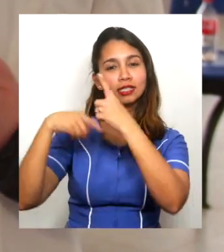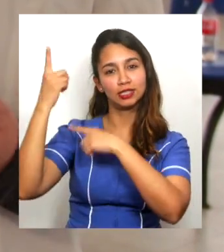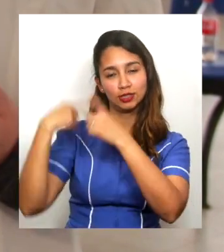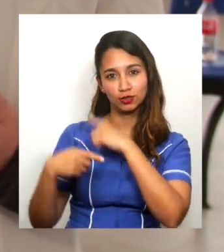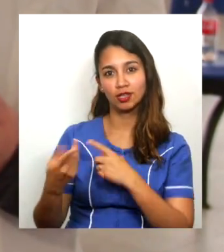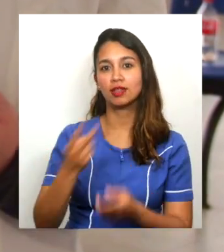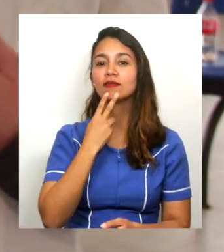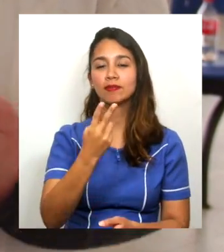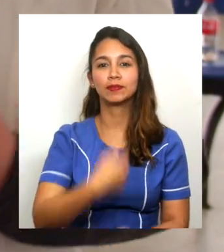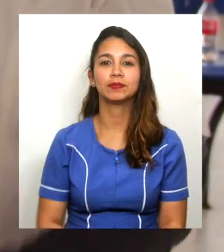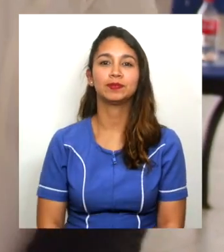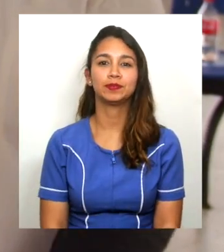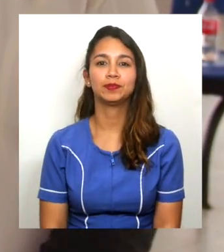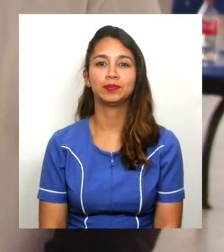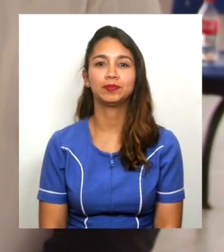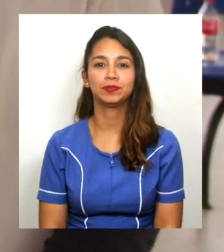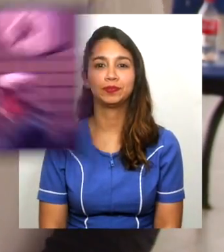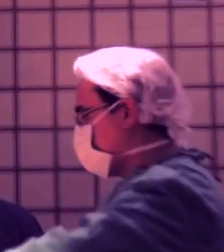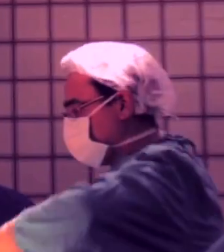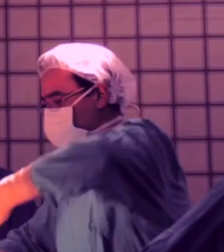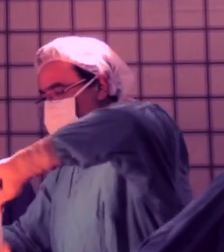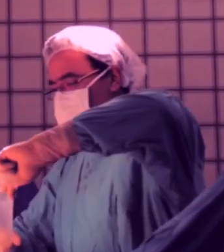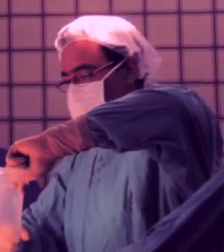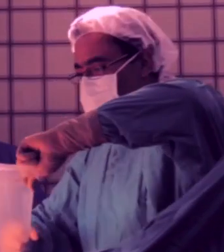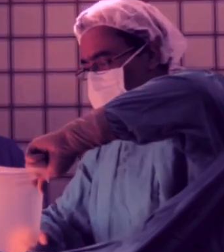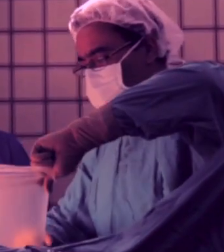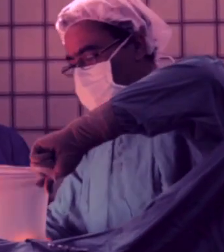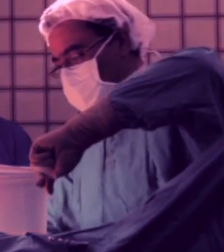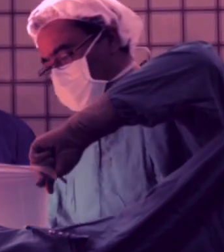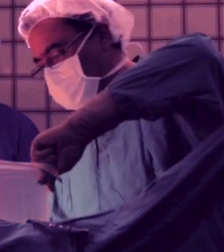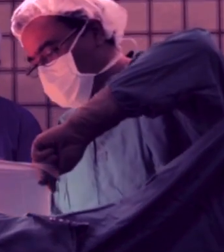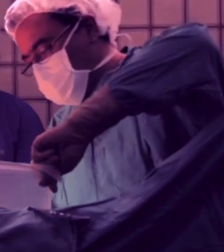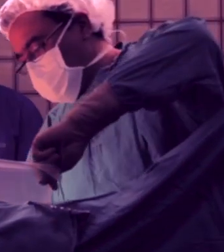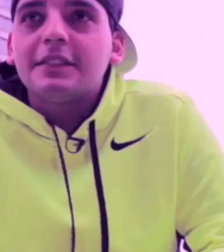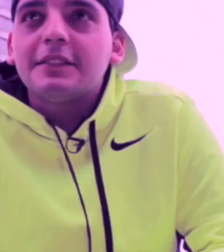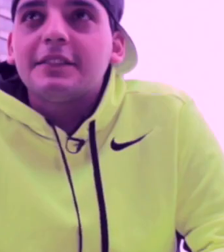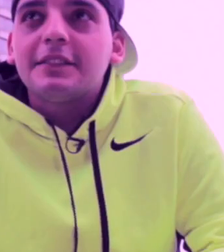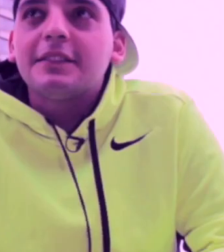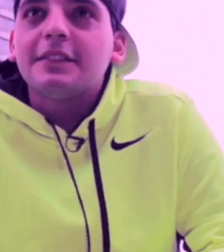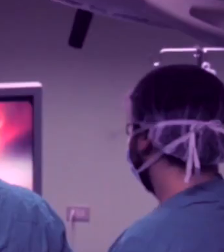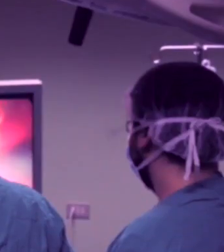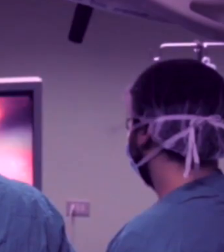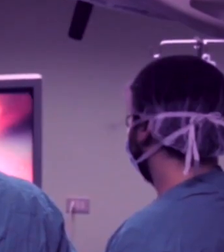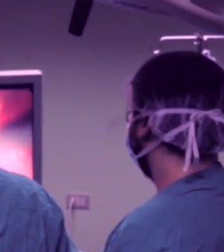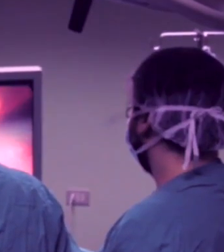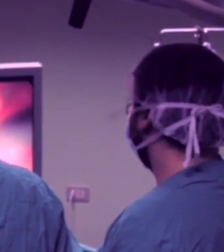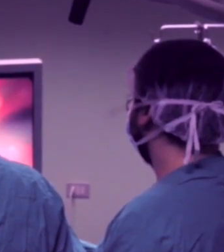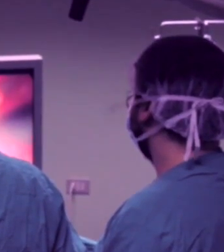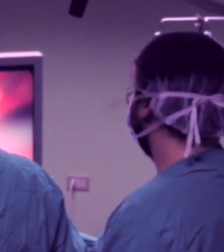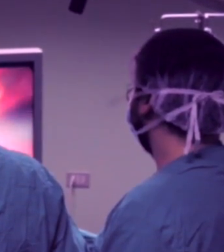su caso en la sección Historias de Vida. Para relevar el trabajo de las unidades clínicas, Historias de